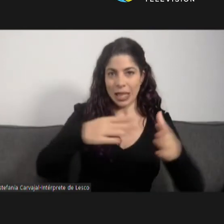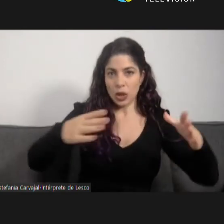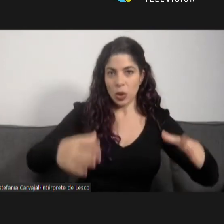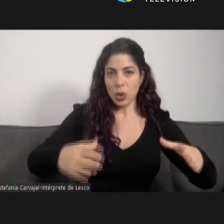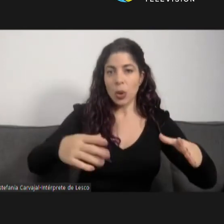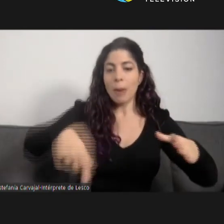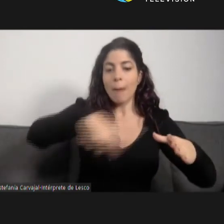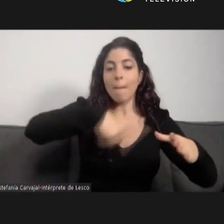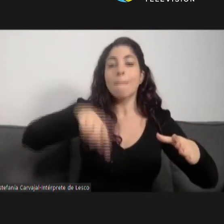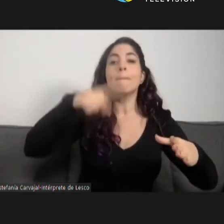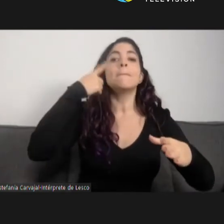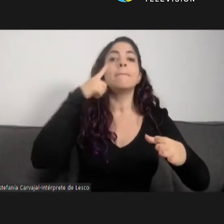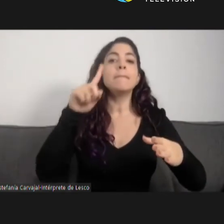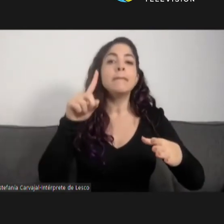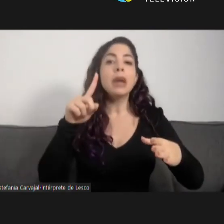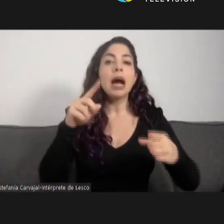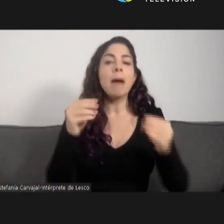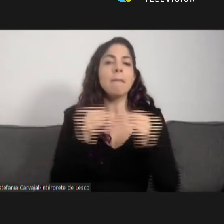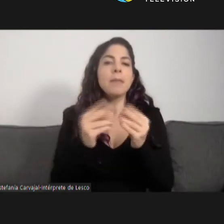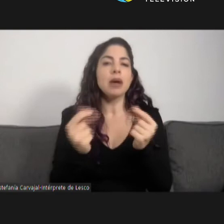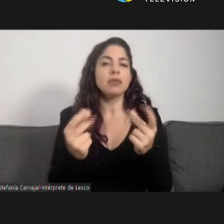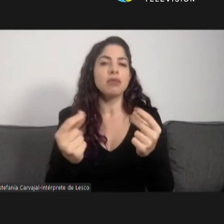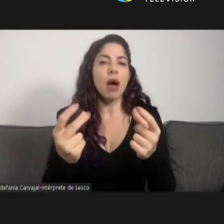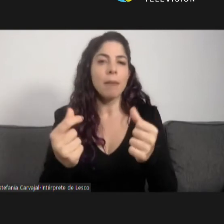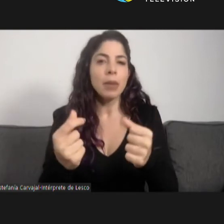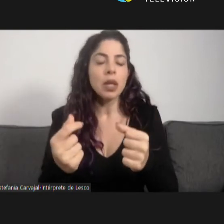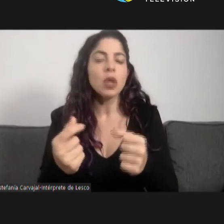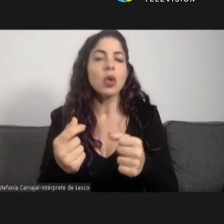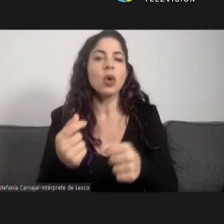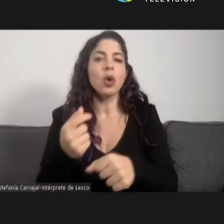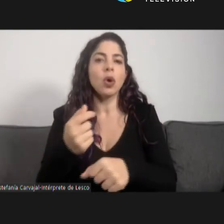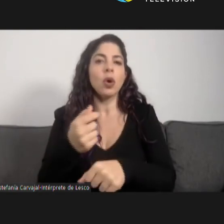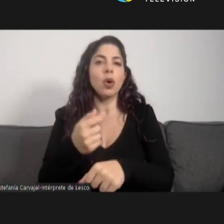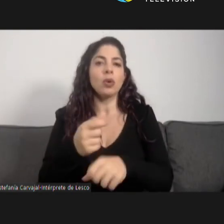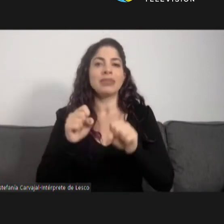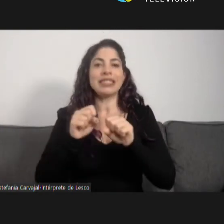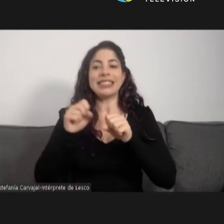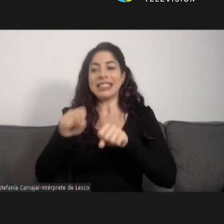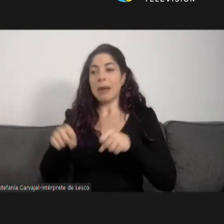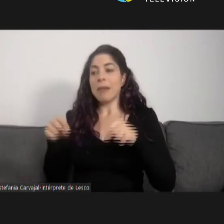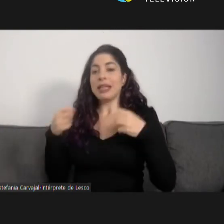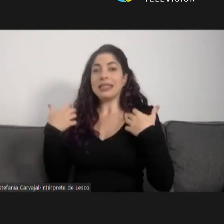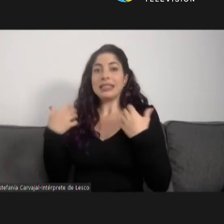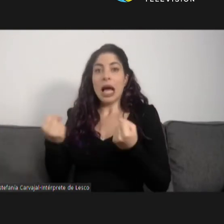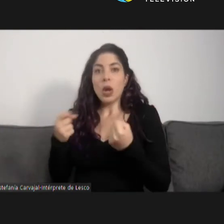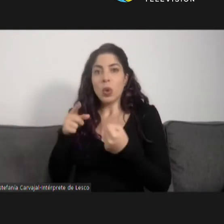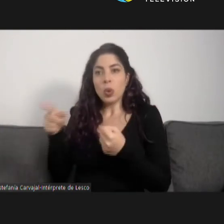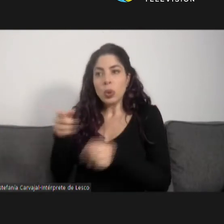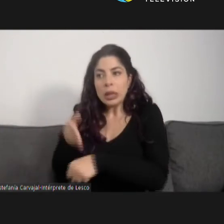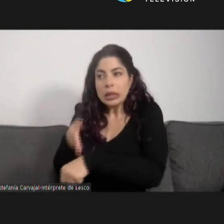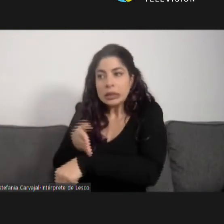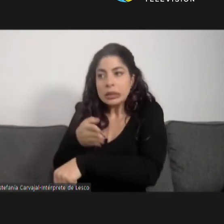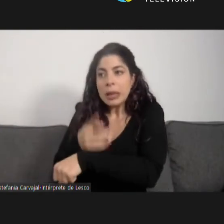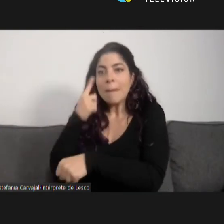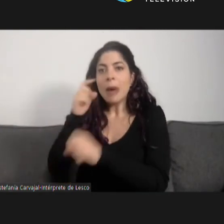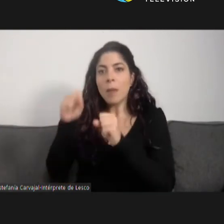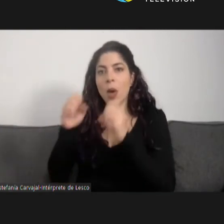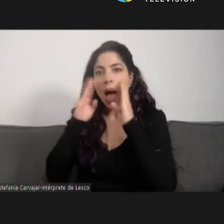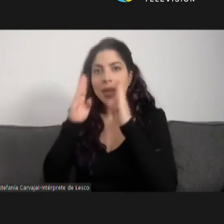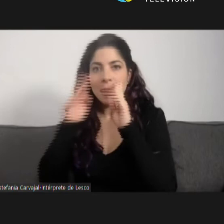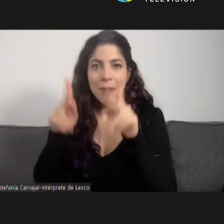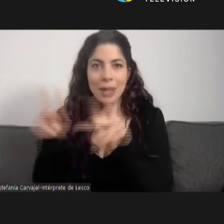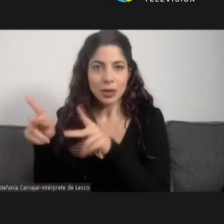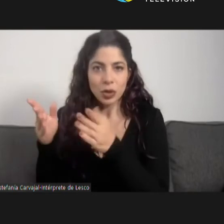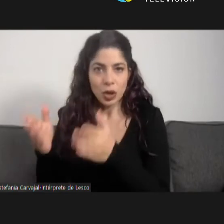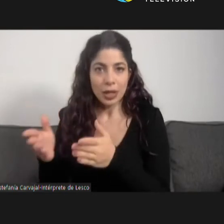poder retomar más rápidamente la capacidad del sistema de salud para poder atender a las personas. En esta